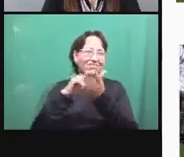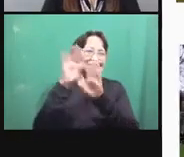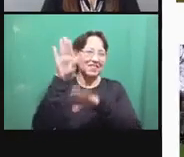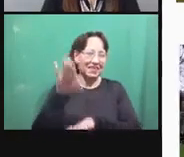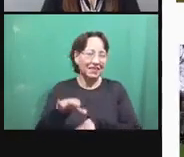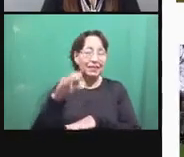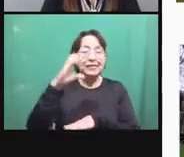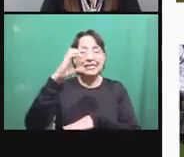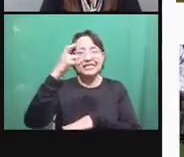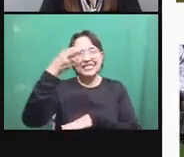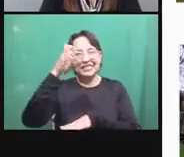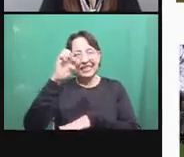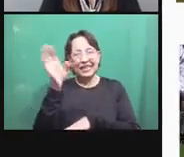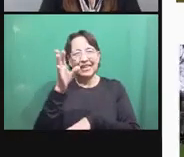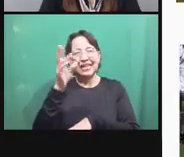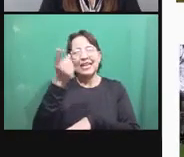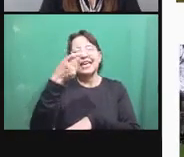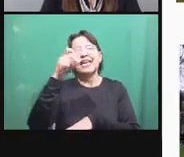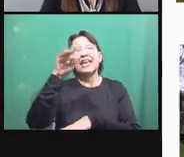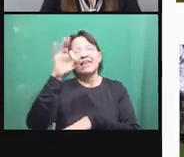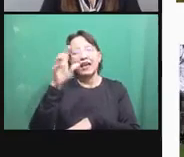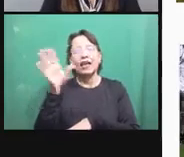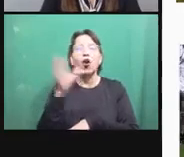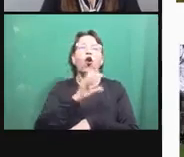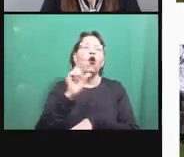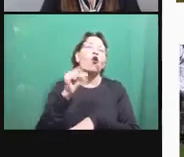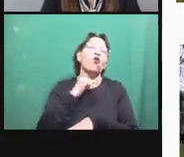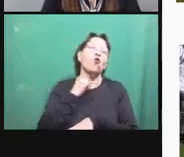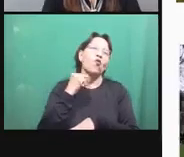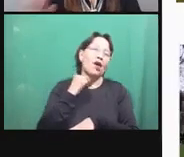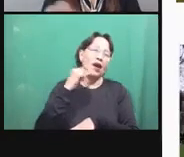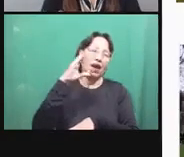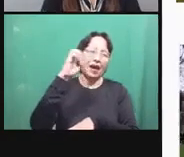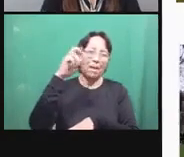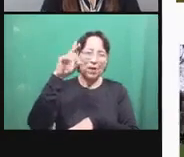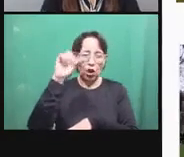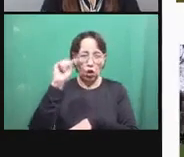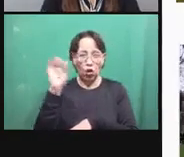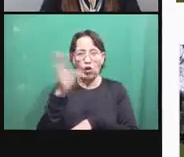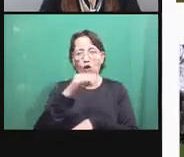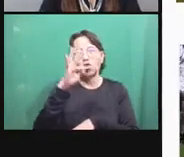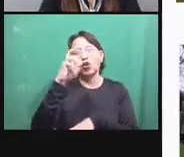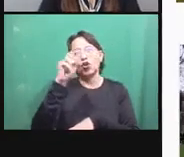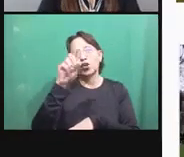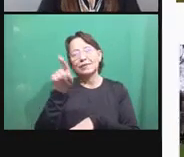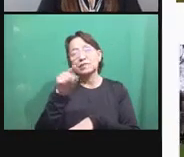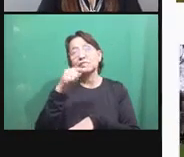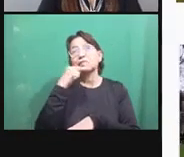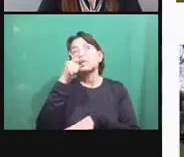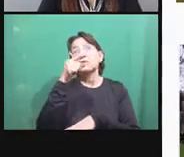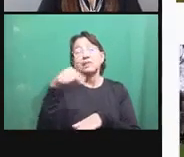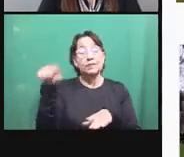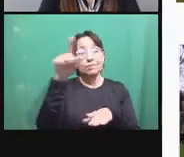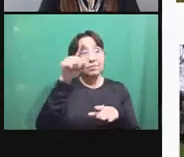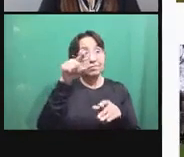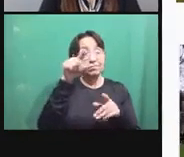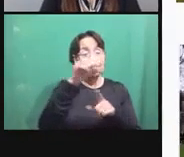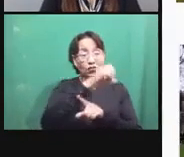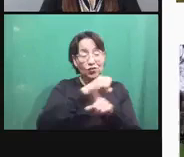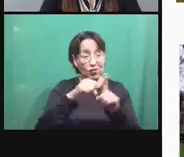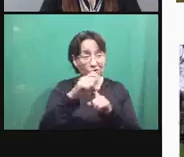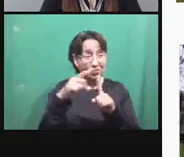Che Guevara o el cura Camilo Torres. En este sentido, ante estas manifestaciones, la sociedad urbana y